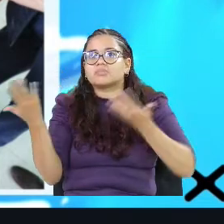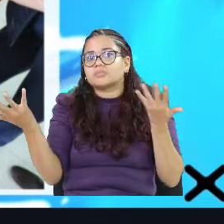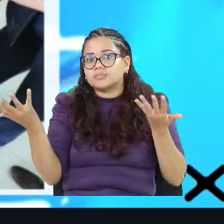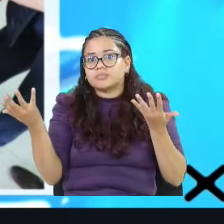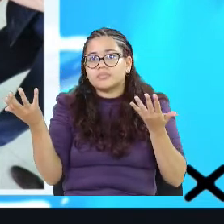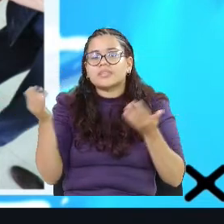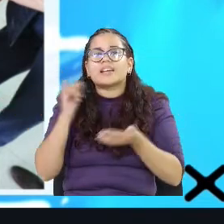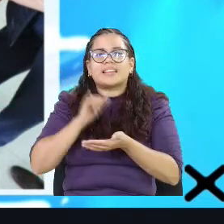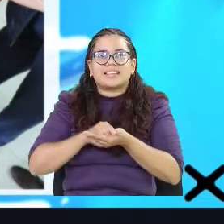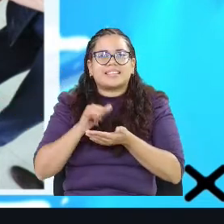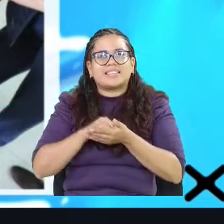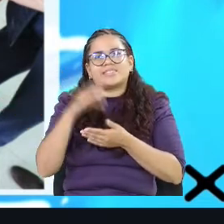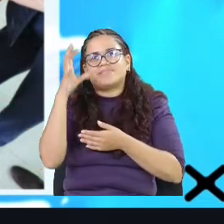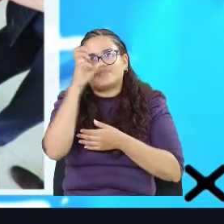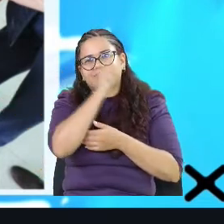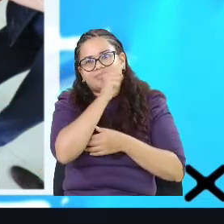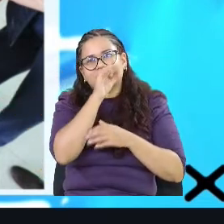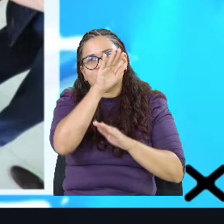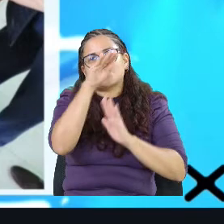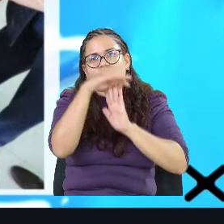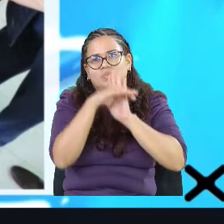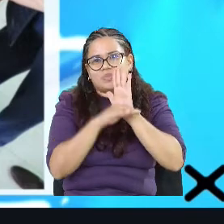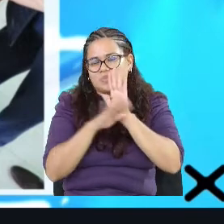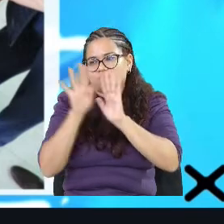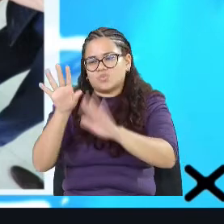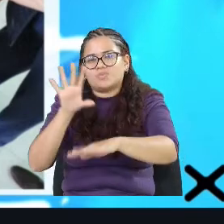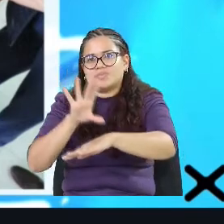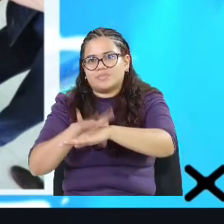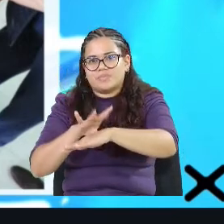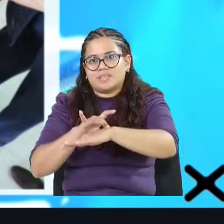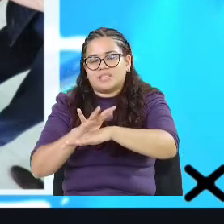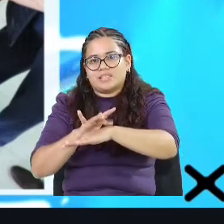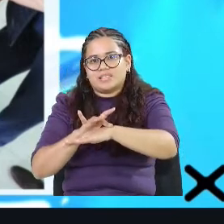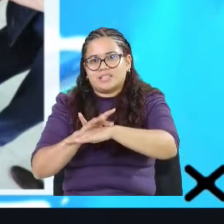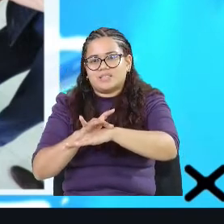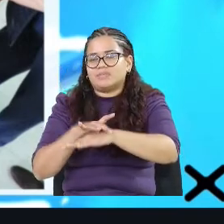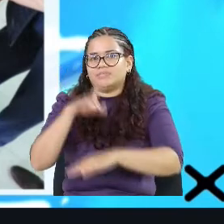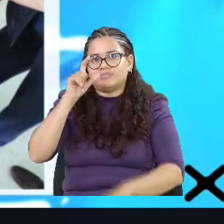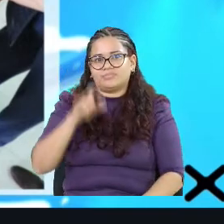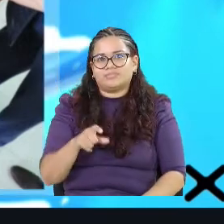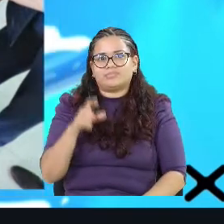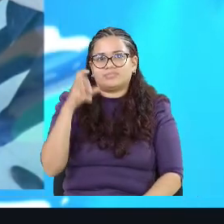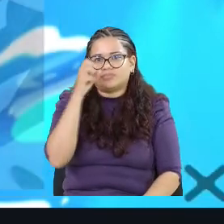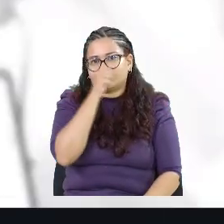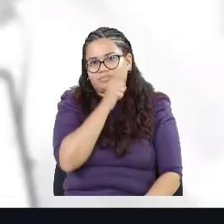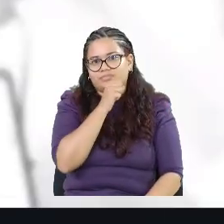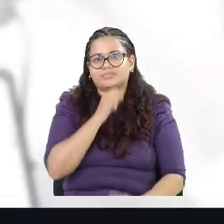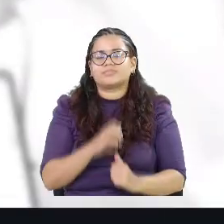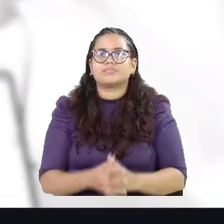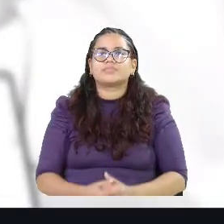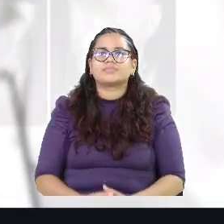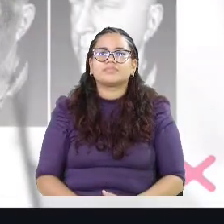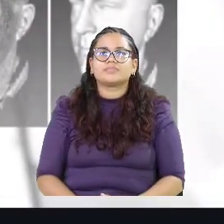esos primeros parámetros médicos a los que se tienen que seguir, ¿no?